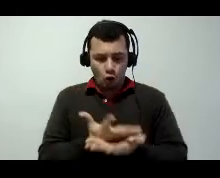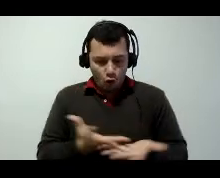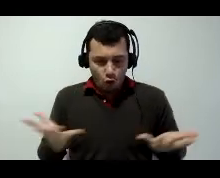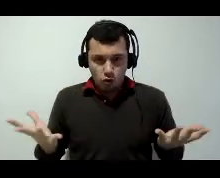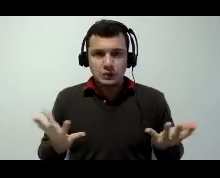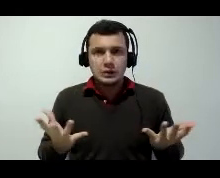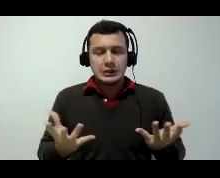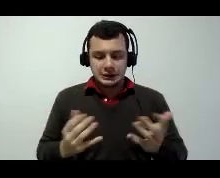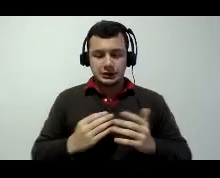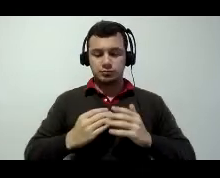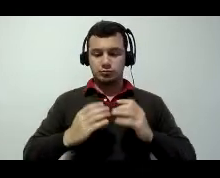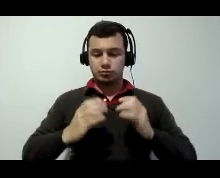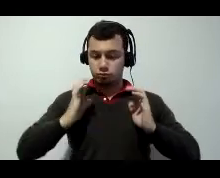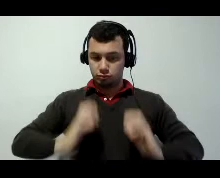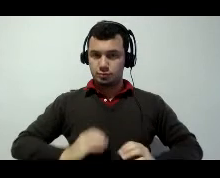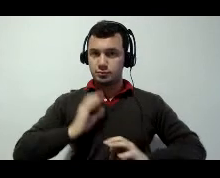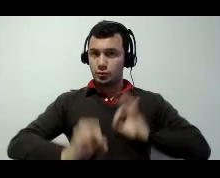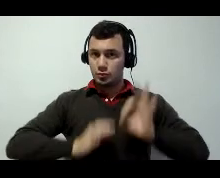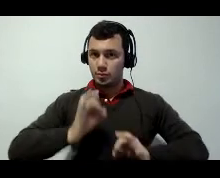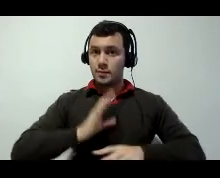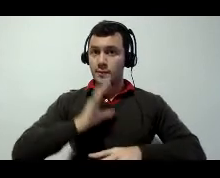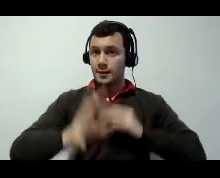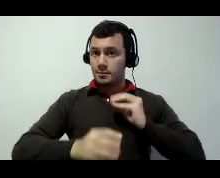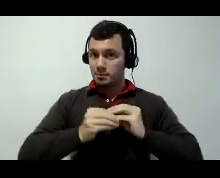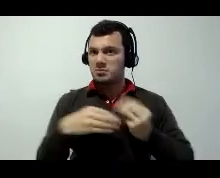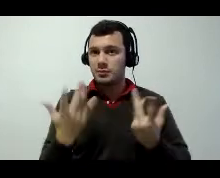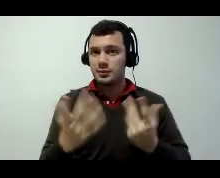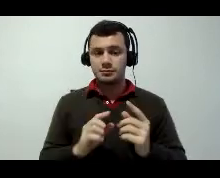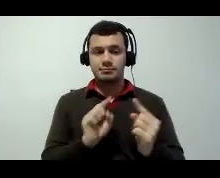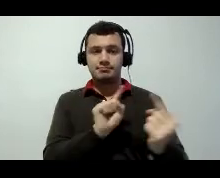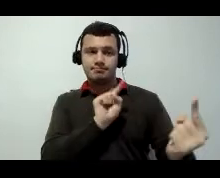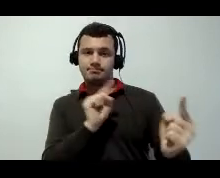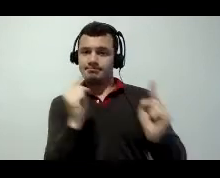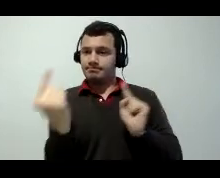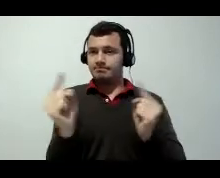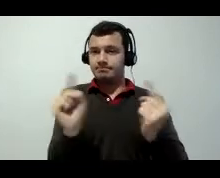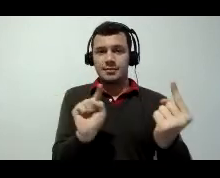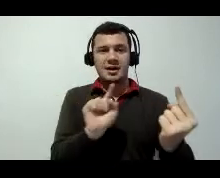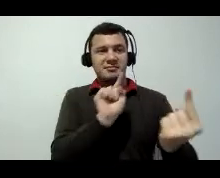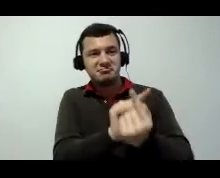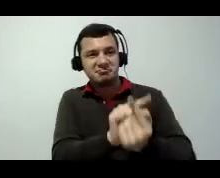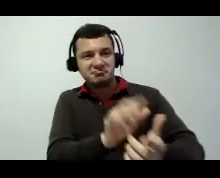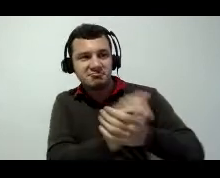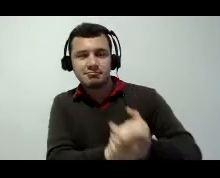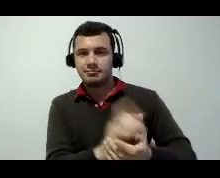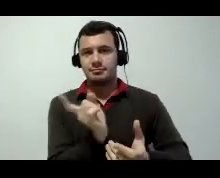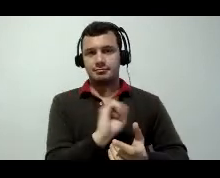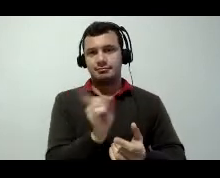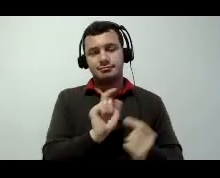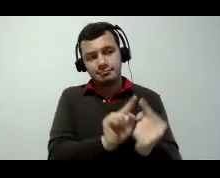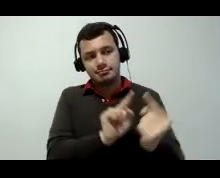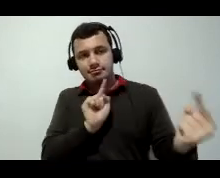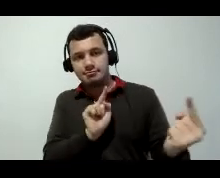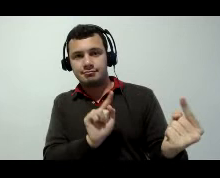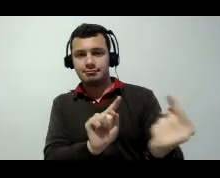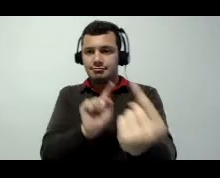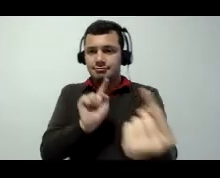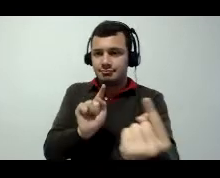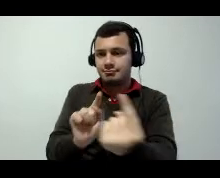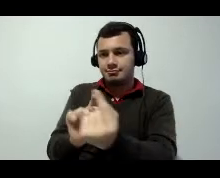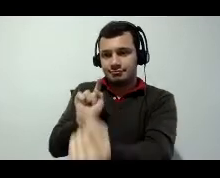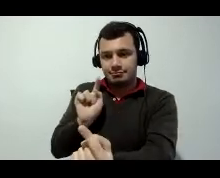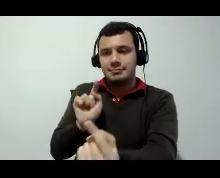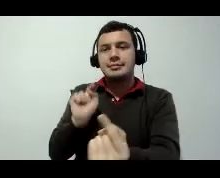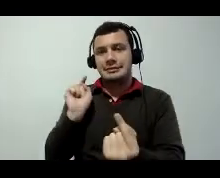distanciamiento físico, ¿cierto? Que nos han estado hablando todo el tiempo durante esta temática y de lo importante que sirve para prevenir el